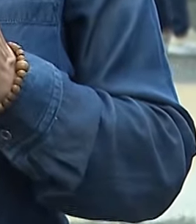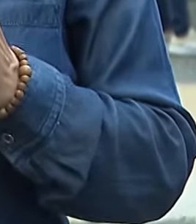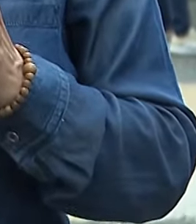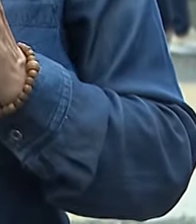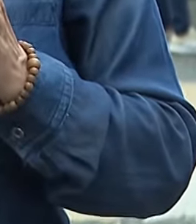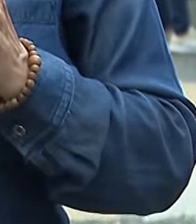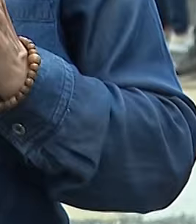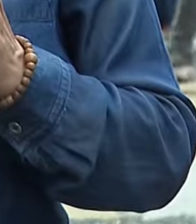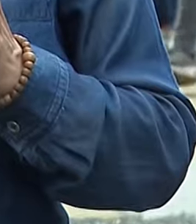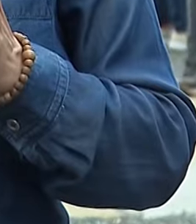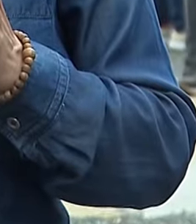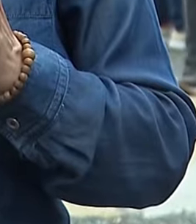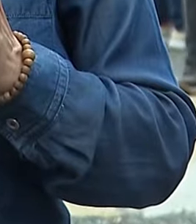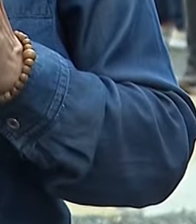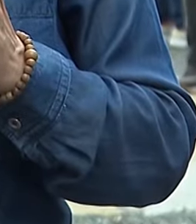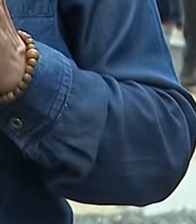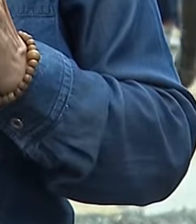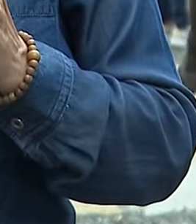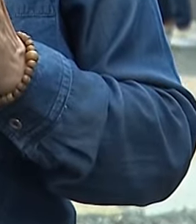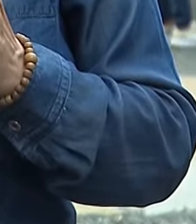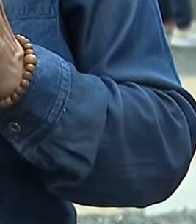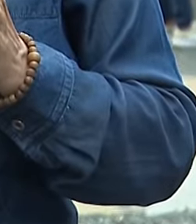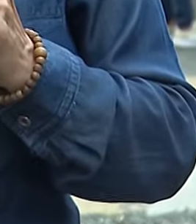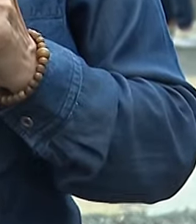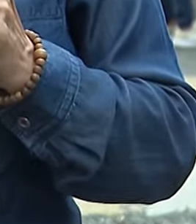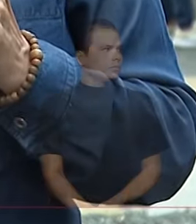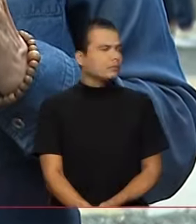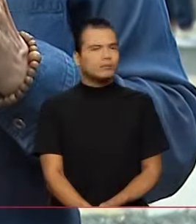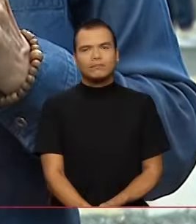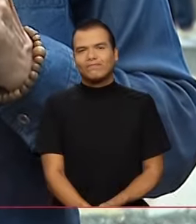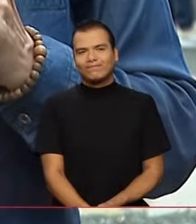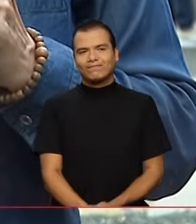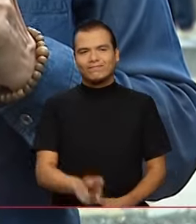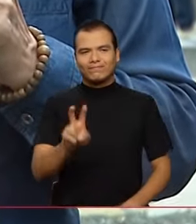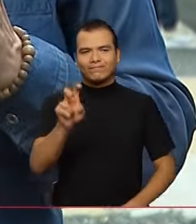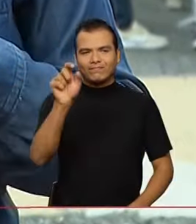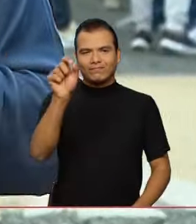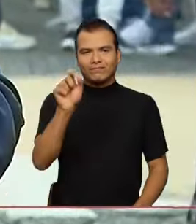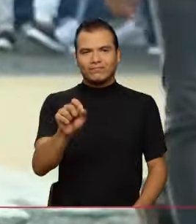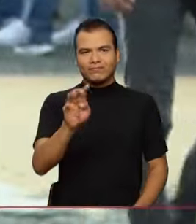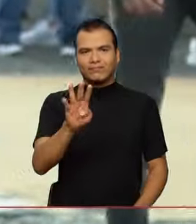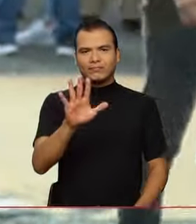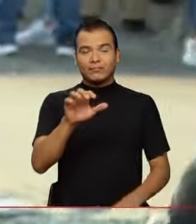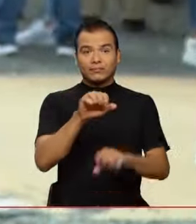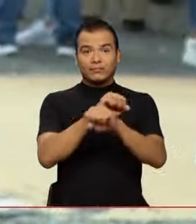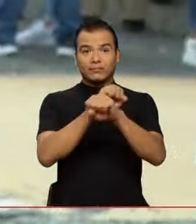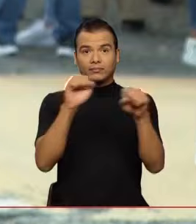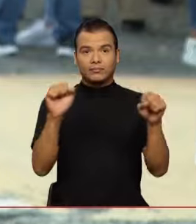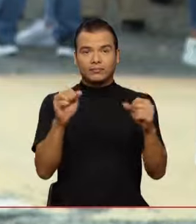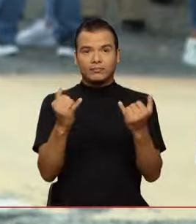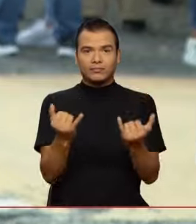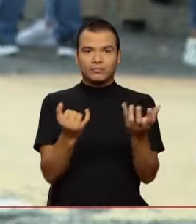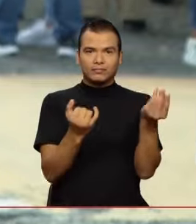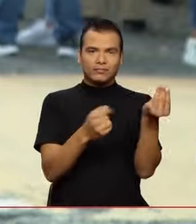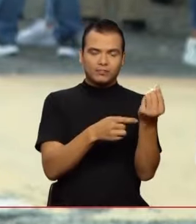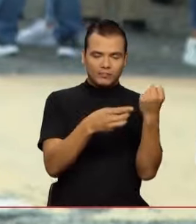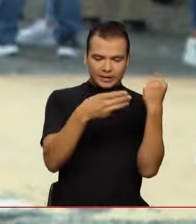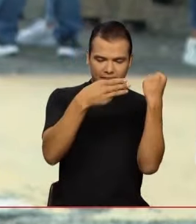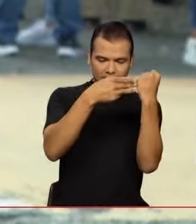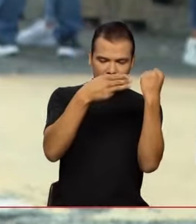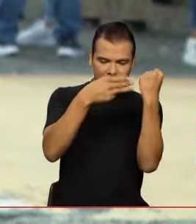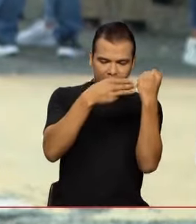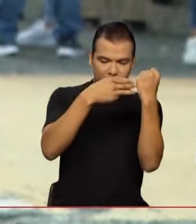Hola, Luz Angeli, de nuevo 7:45 minutos en la mañana tenemos. Pues yo pensaría, pero Rodrigo Arcila nos lo va a